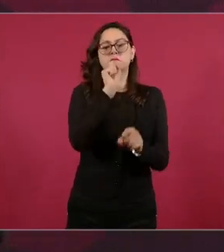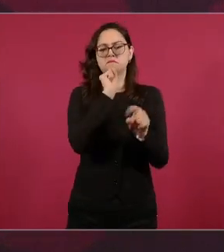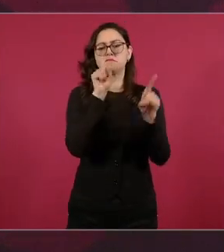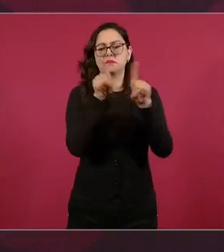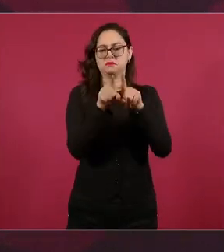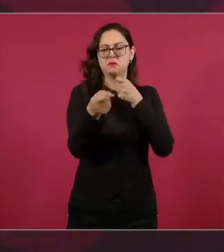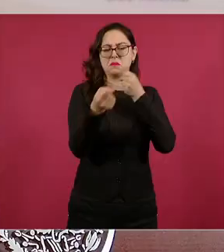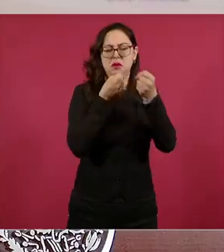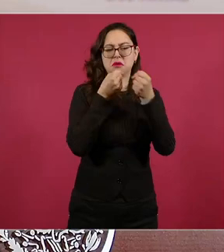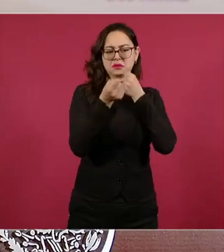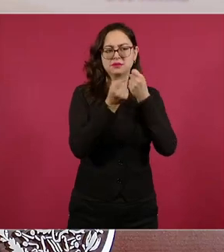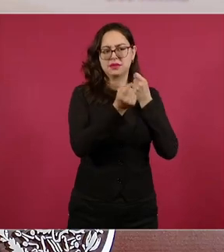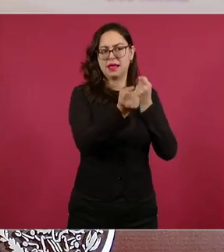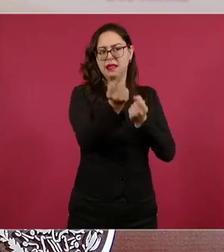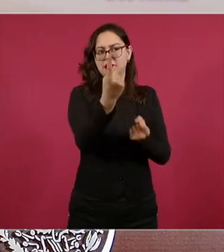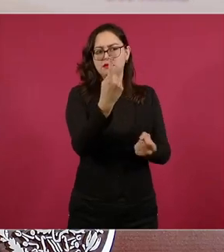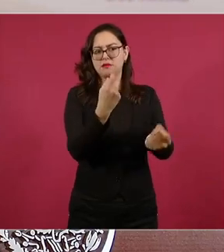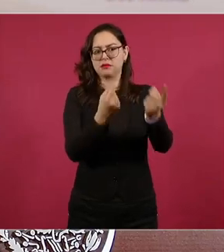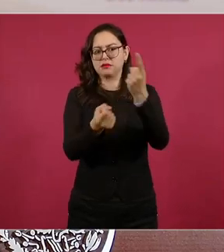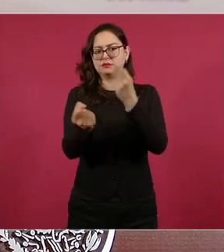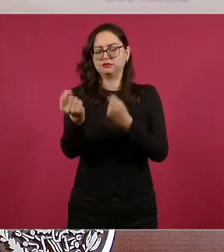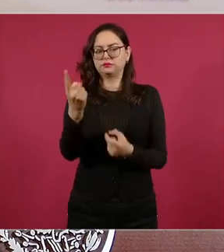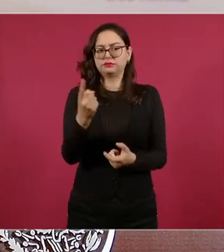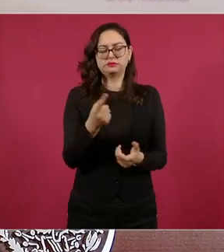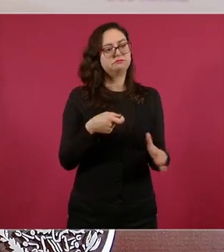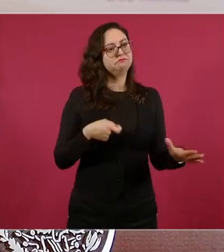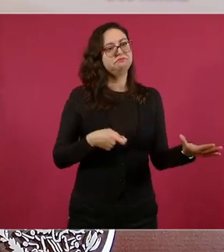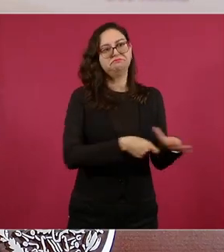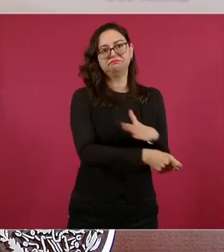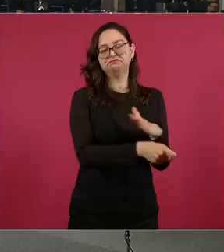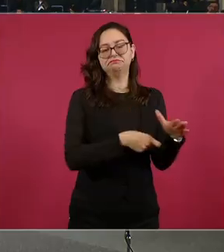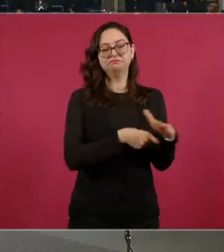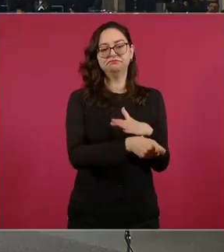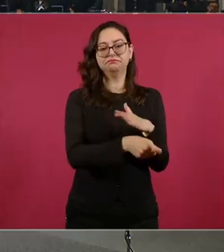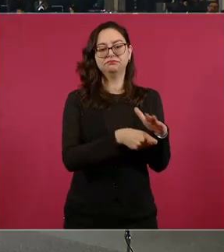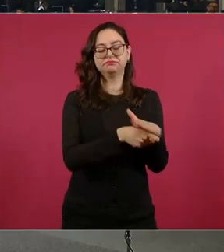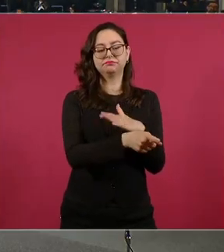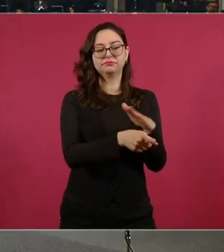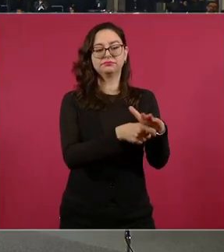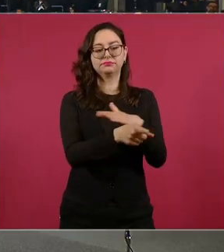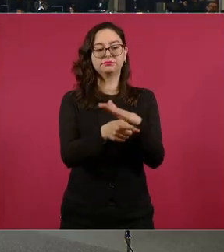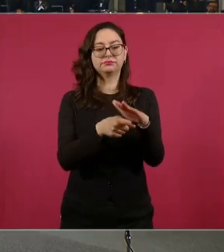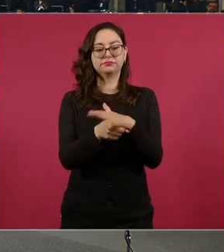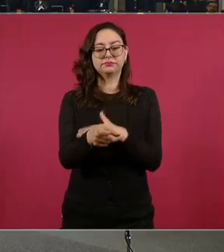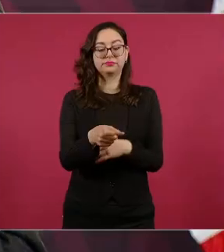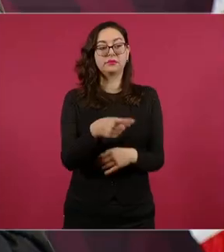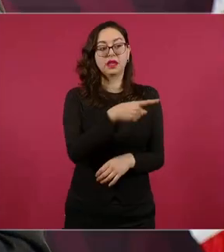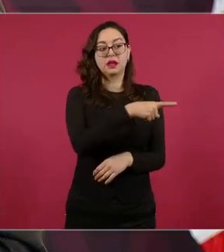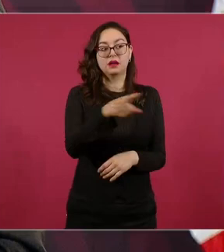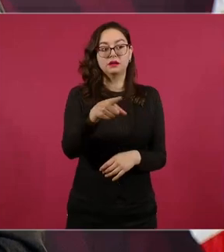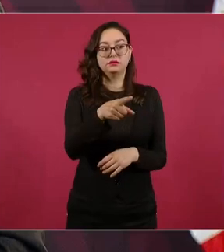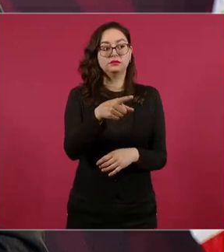de comunicación. Por eso, silencio,